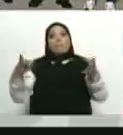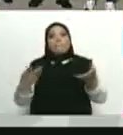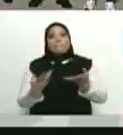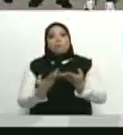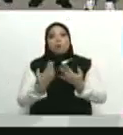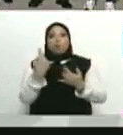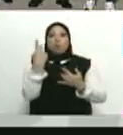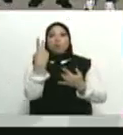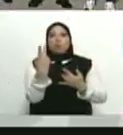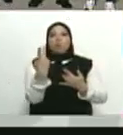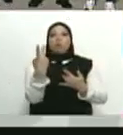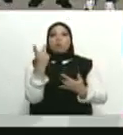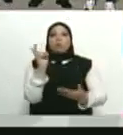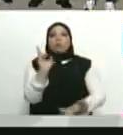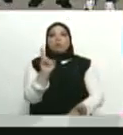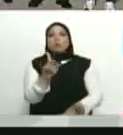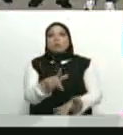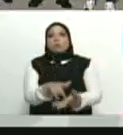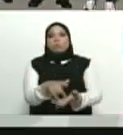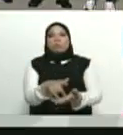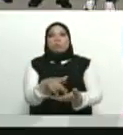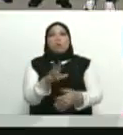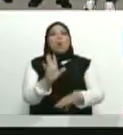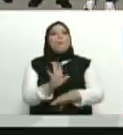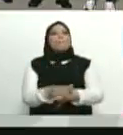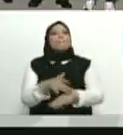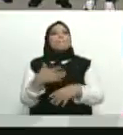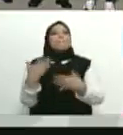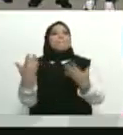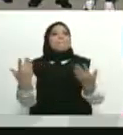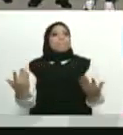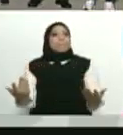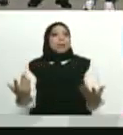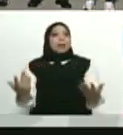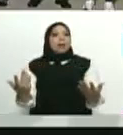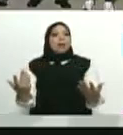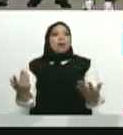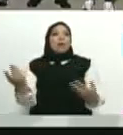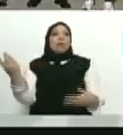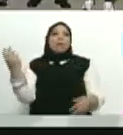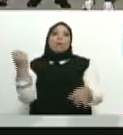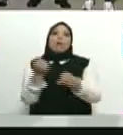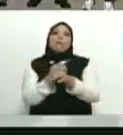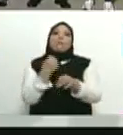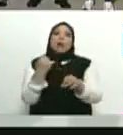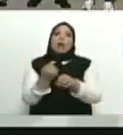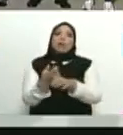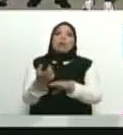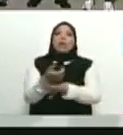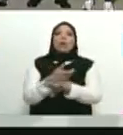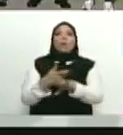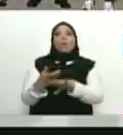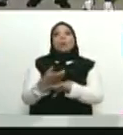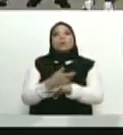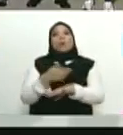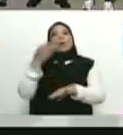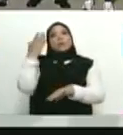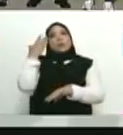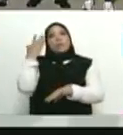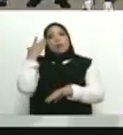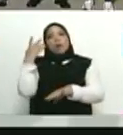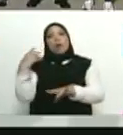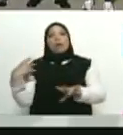dos instrumentos unidos. Así, ¿para qué? Para optimizar la labor de gobierno, para saber los